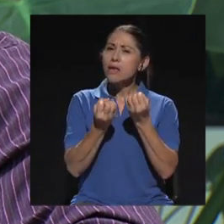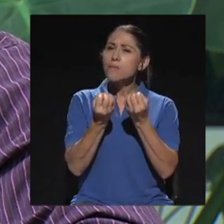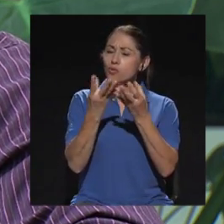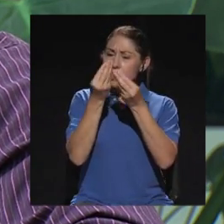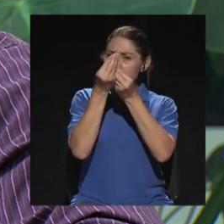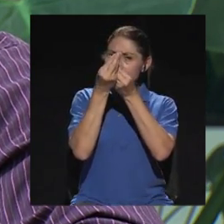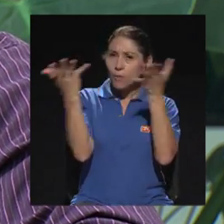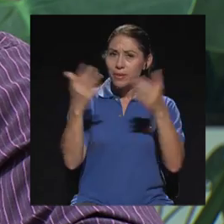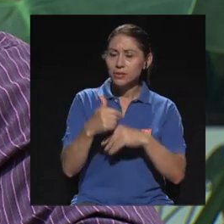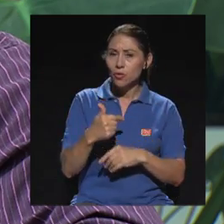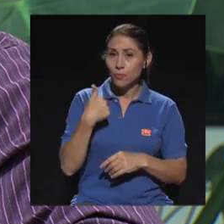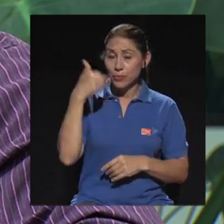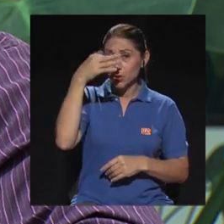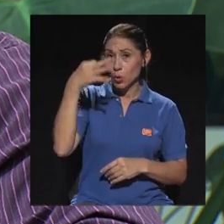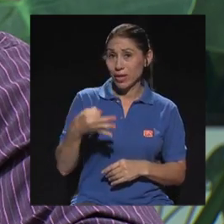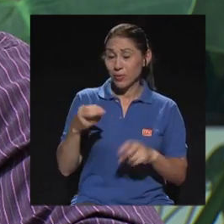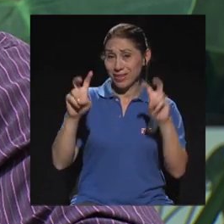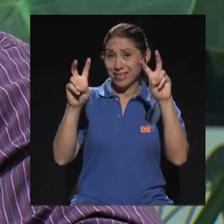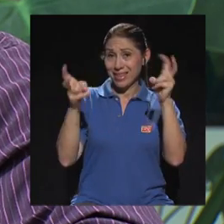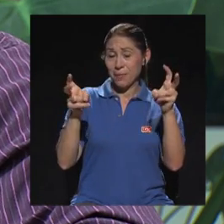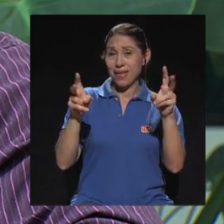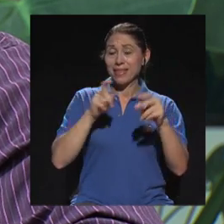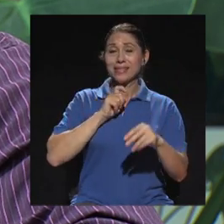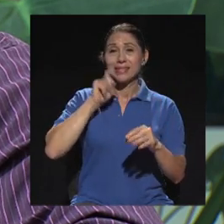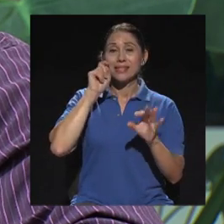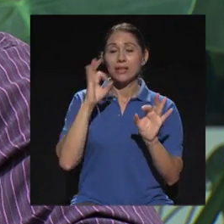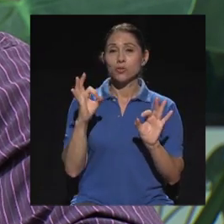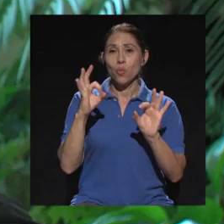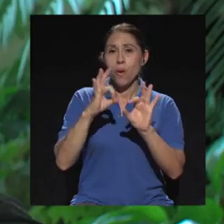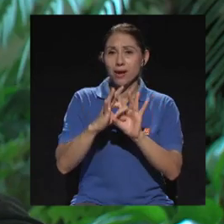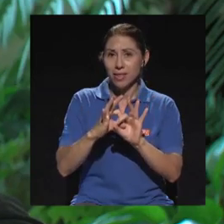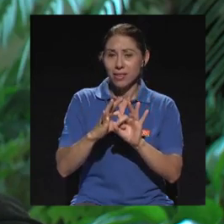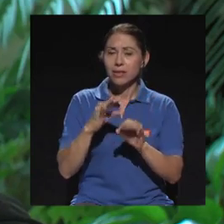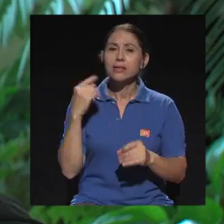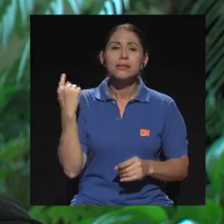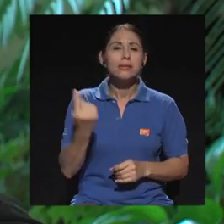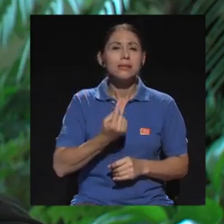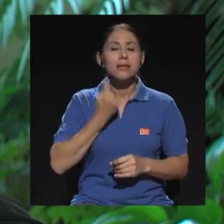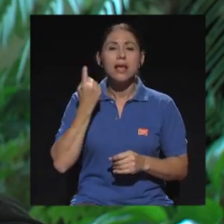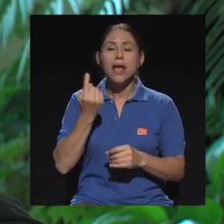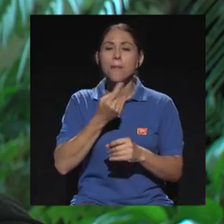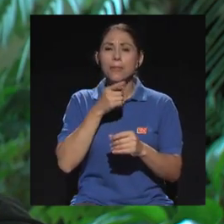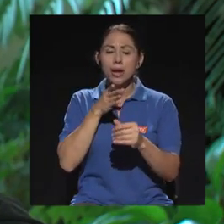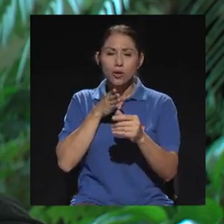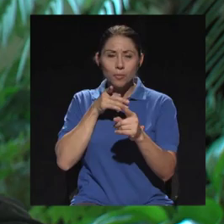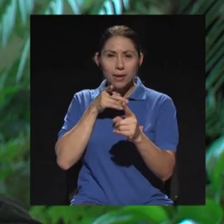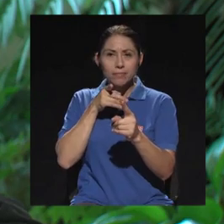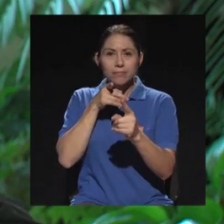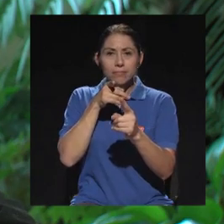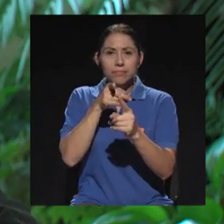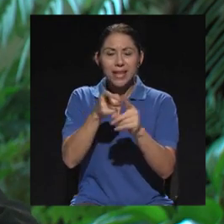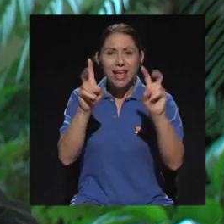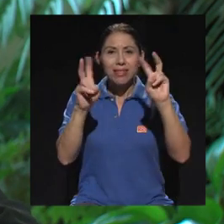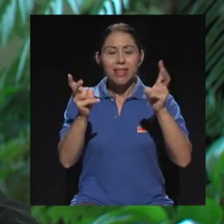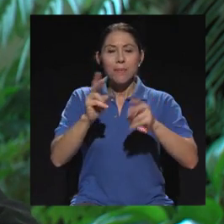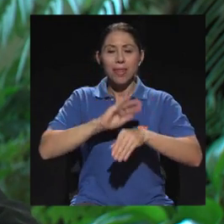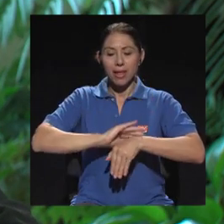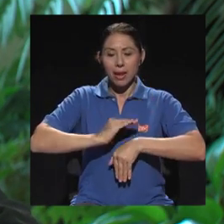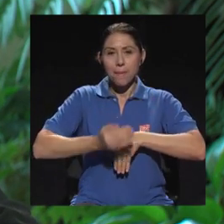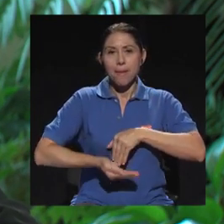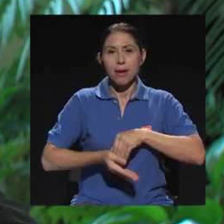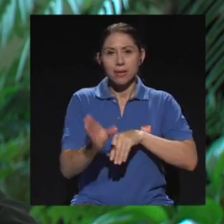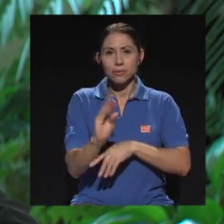hay mucha información y yo creo que el tema de la sexualidad siempre nos va a llevar al tema del embarazo